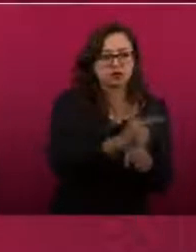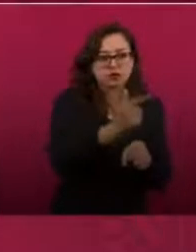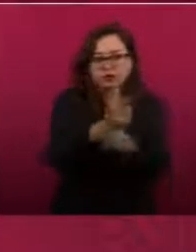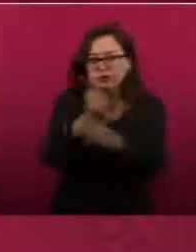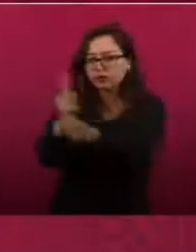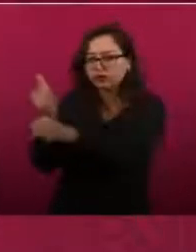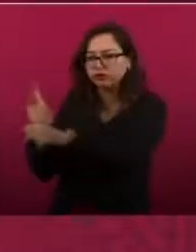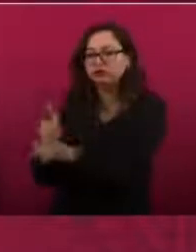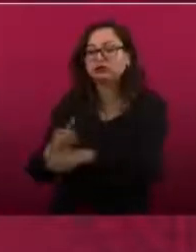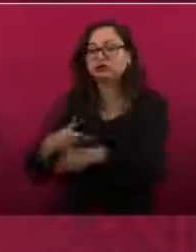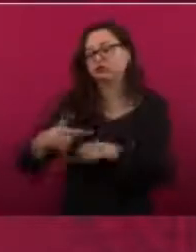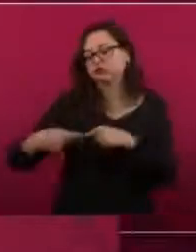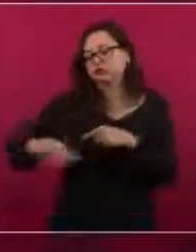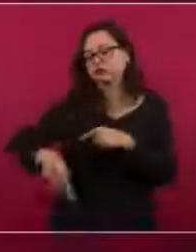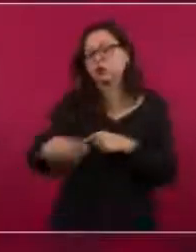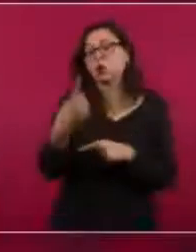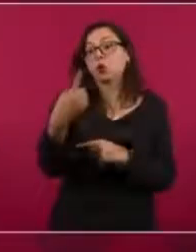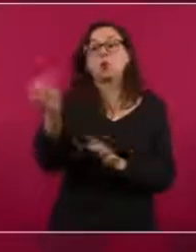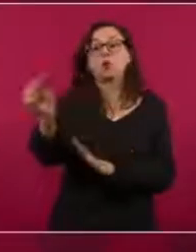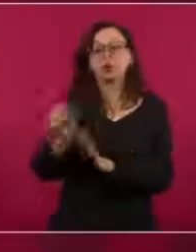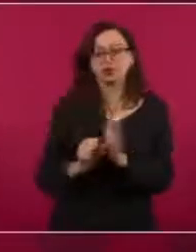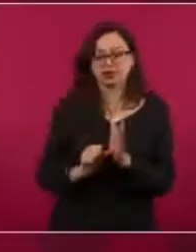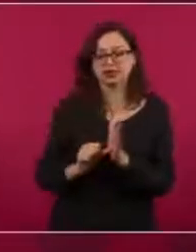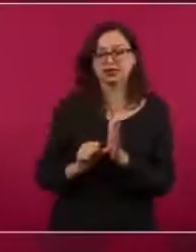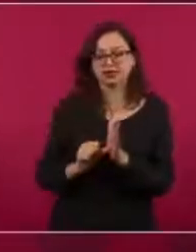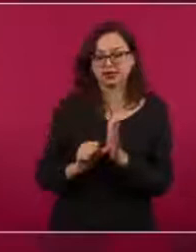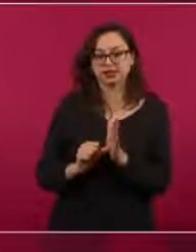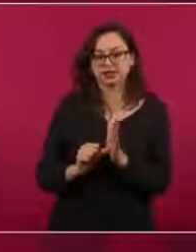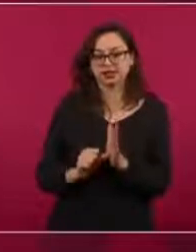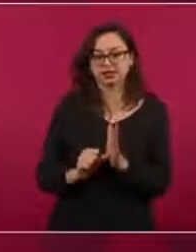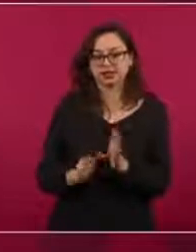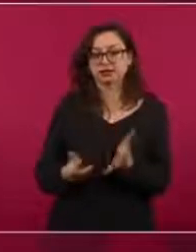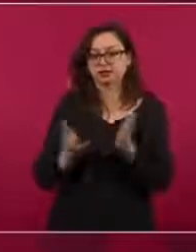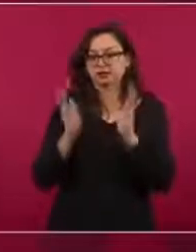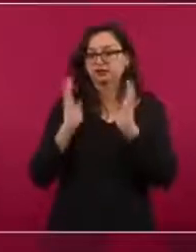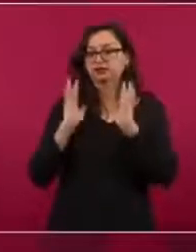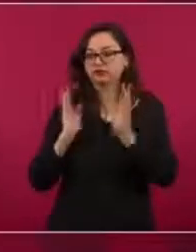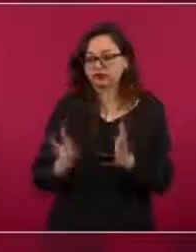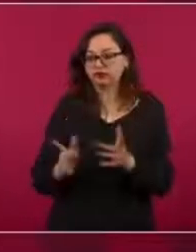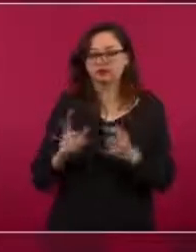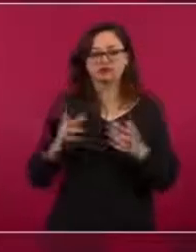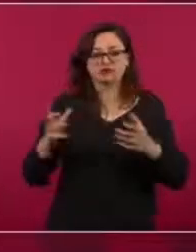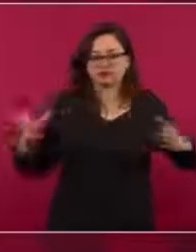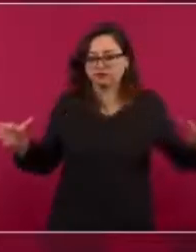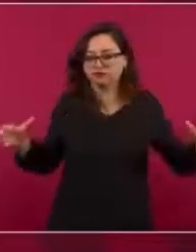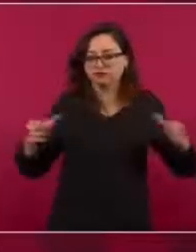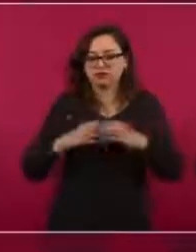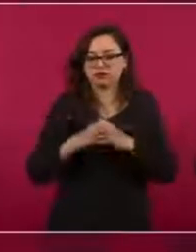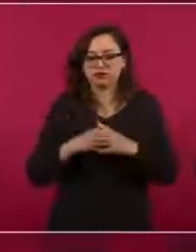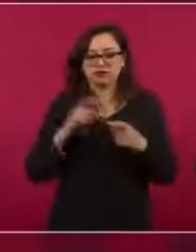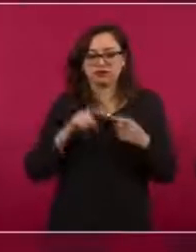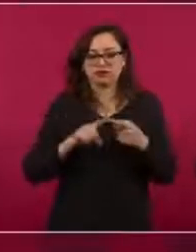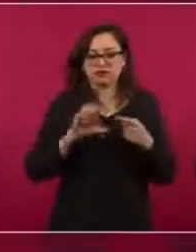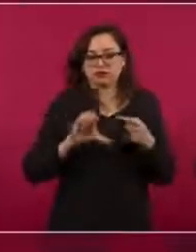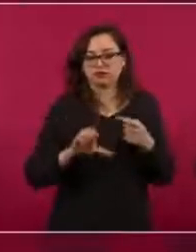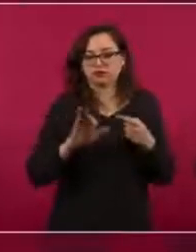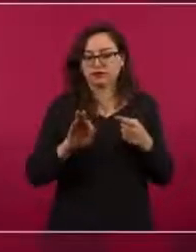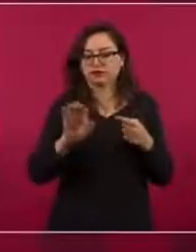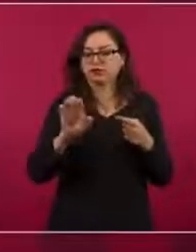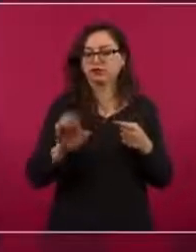ya se están integrando todos, Comisión Federal de Electricidad, muy